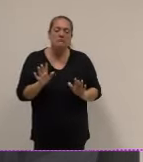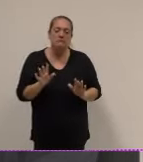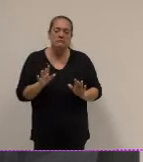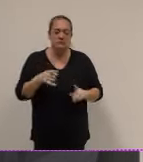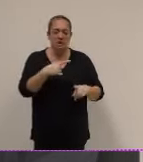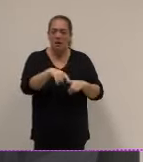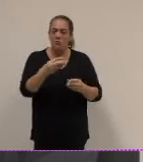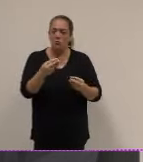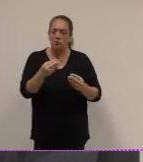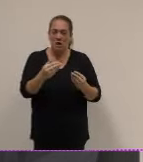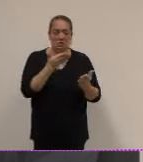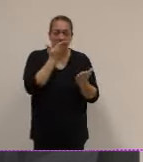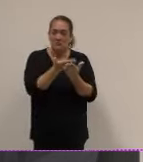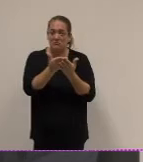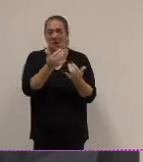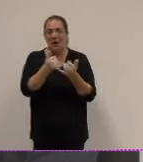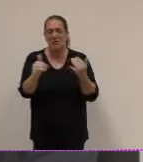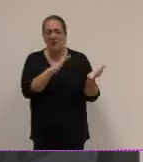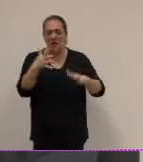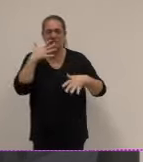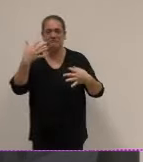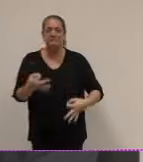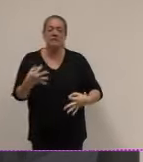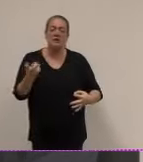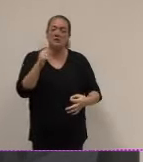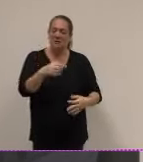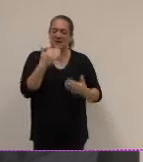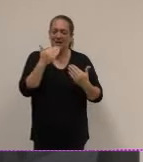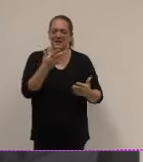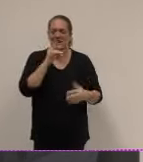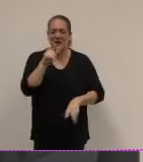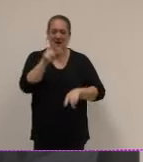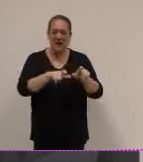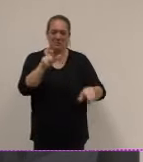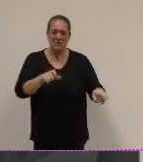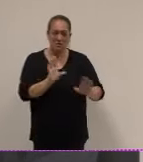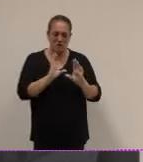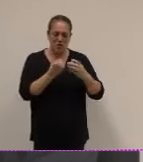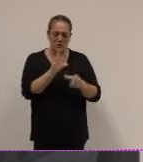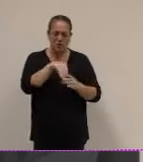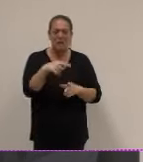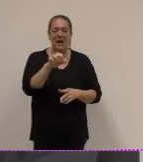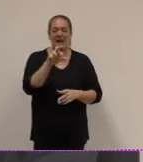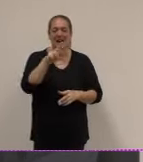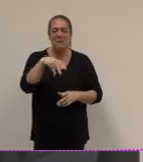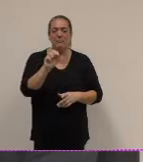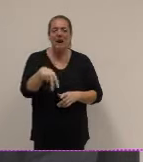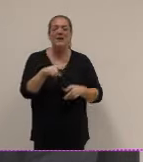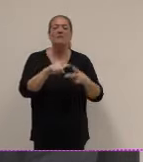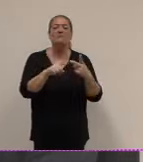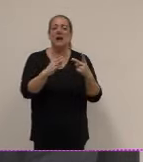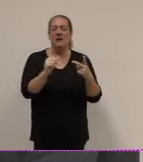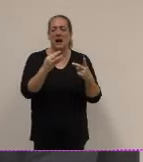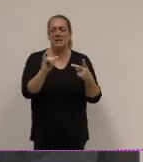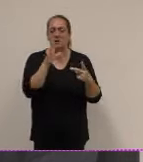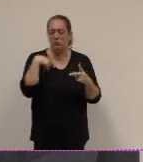las cosas planteadas sí que han podido salir adelante. Quiero agradecerle también a las personas que teníamos en el grupo, a Germán y a Katy, especialmente a ellos dos,